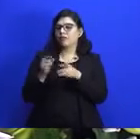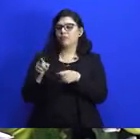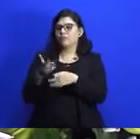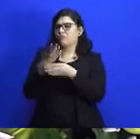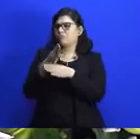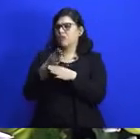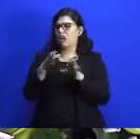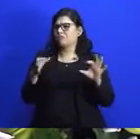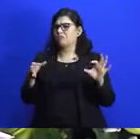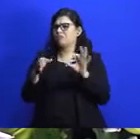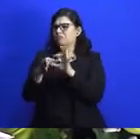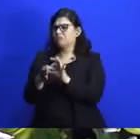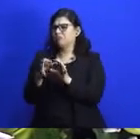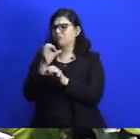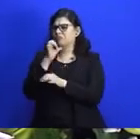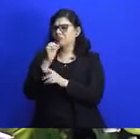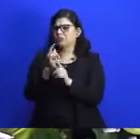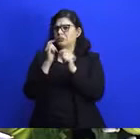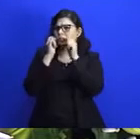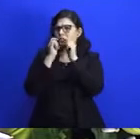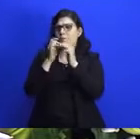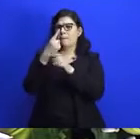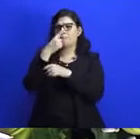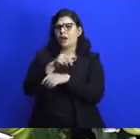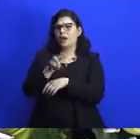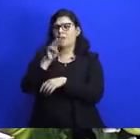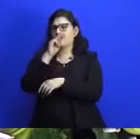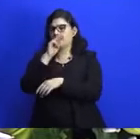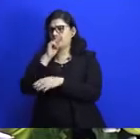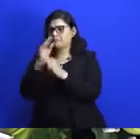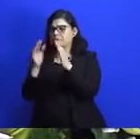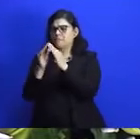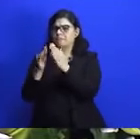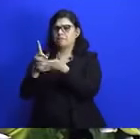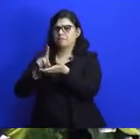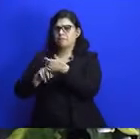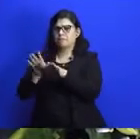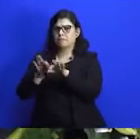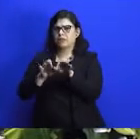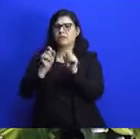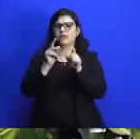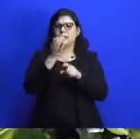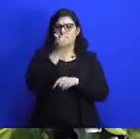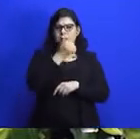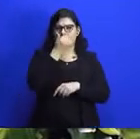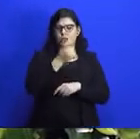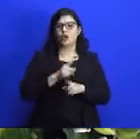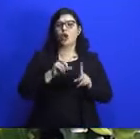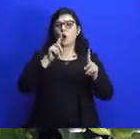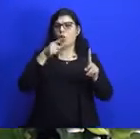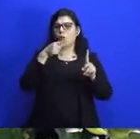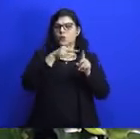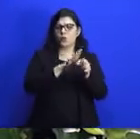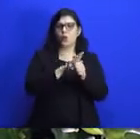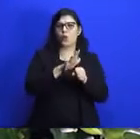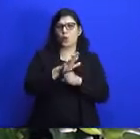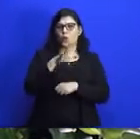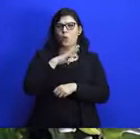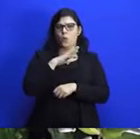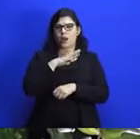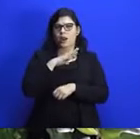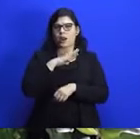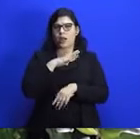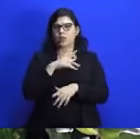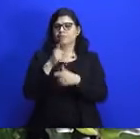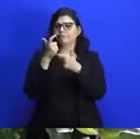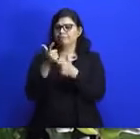bancarizado, sin historial, como amas de casa y estudiantes. Tenemos el objetivo de proveer soluciones financieras